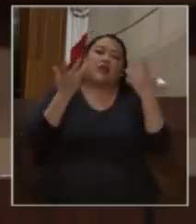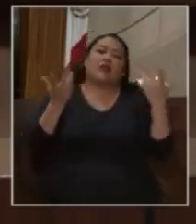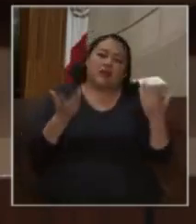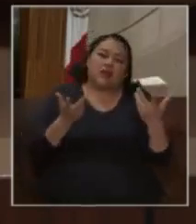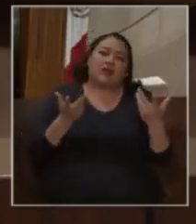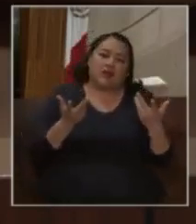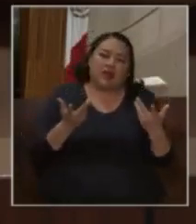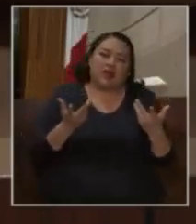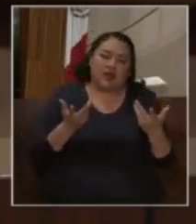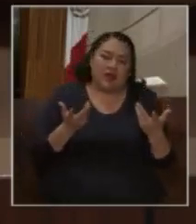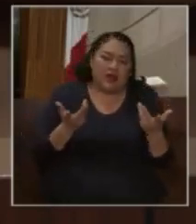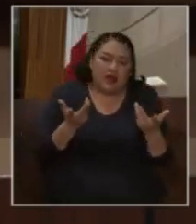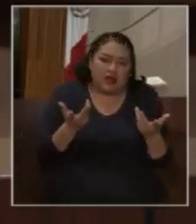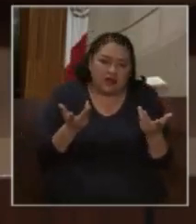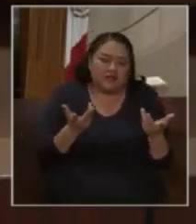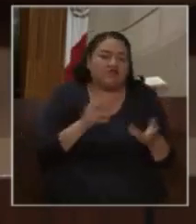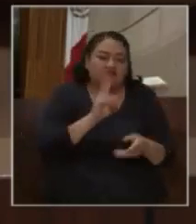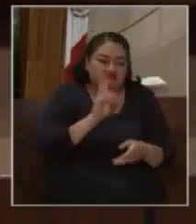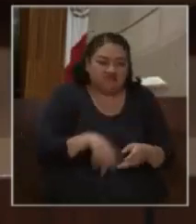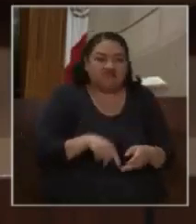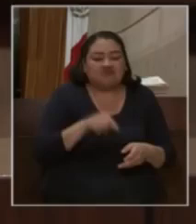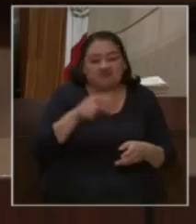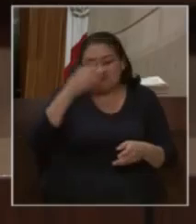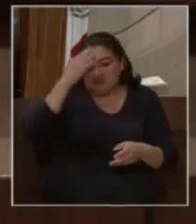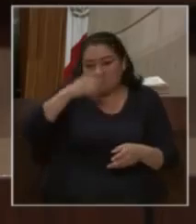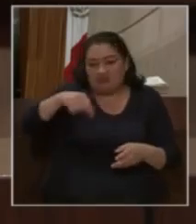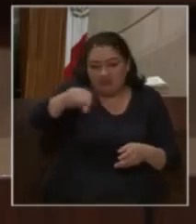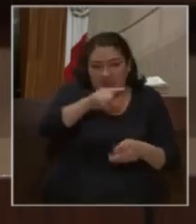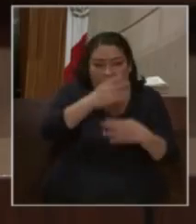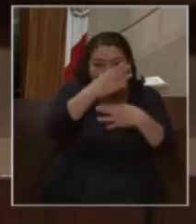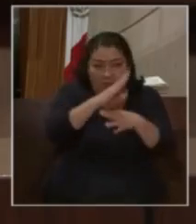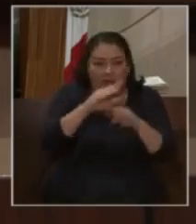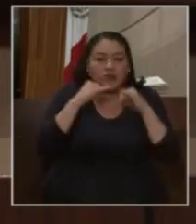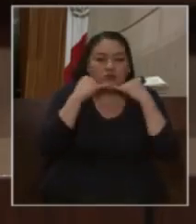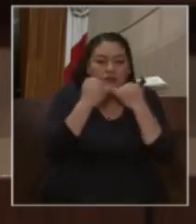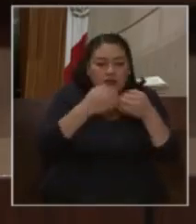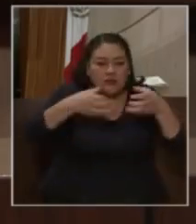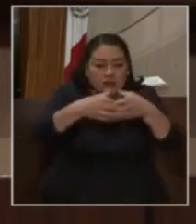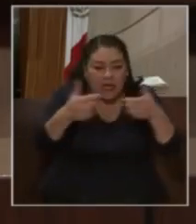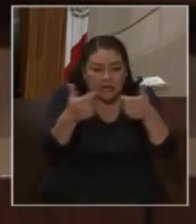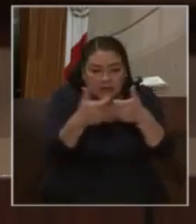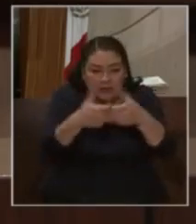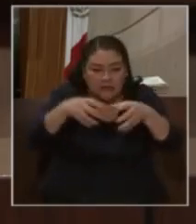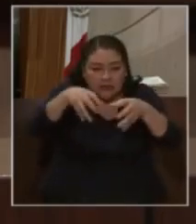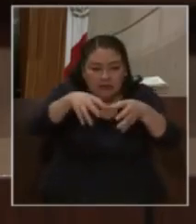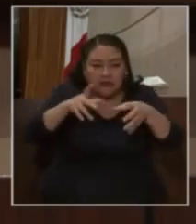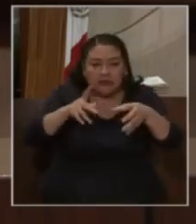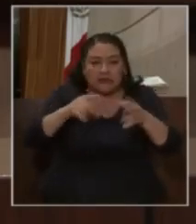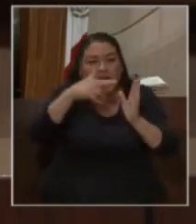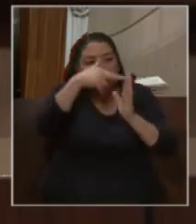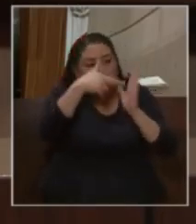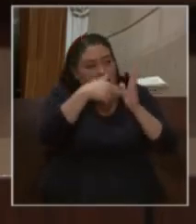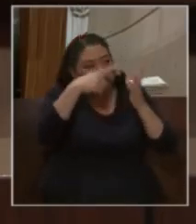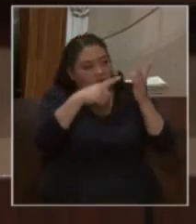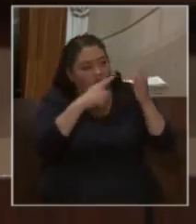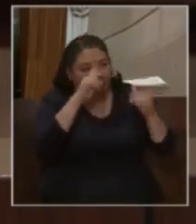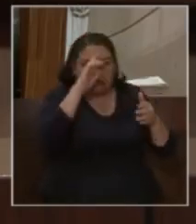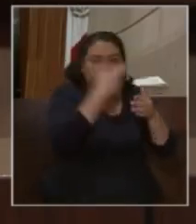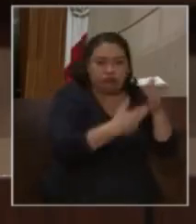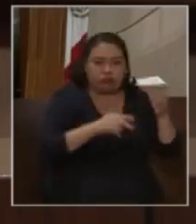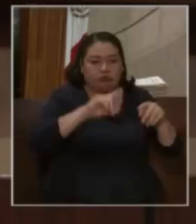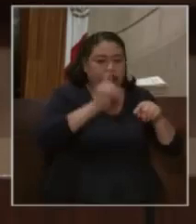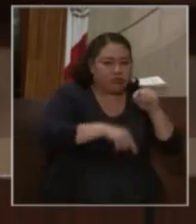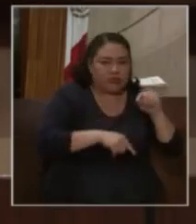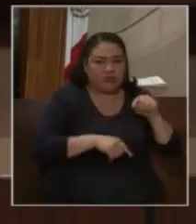existían los elementos para considerar que se estaba en presencia de una infracción a la normativa electoral.